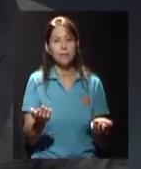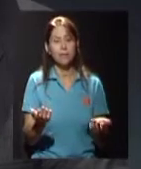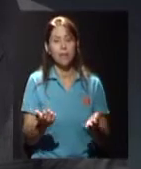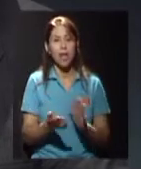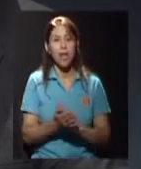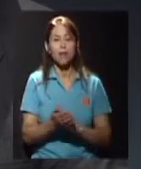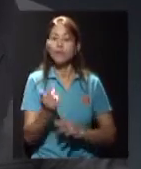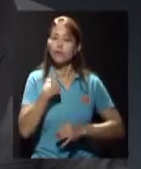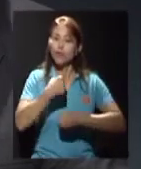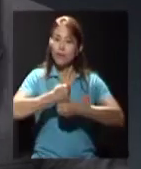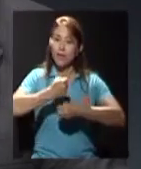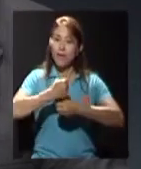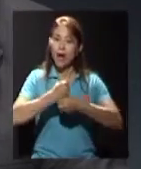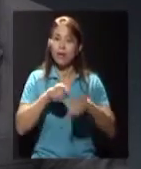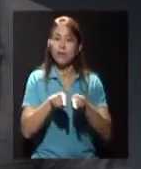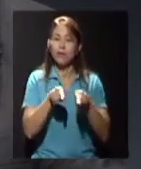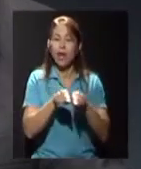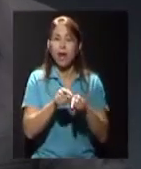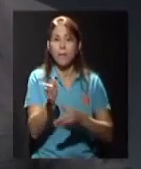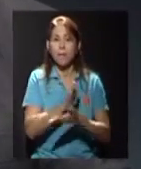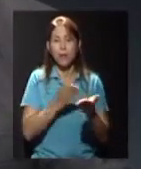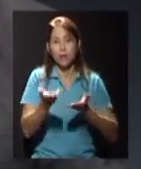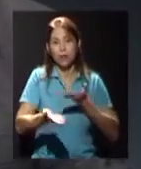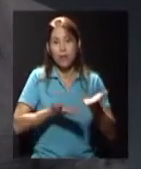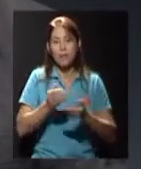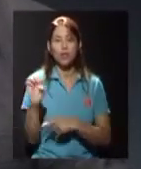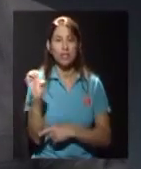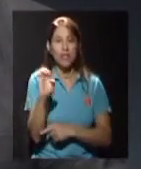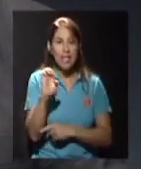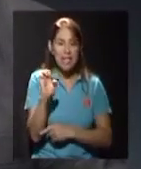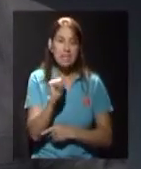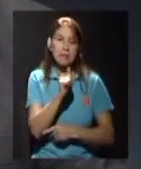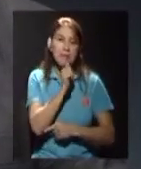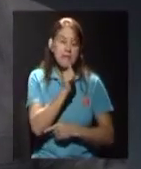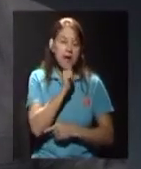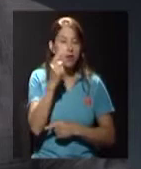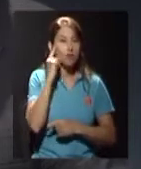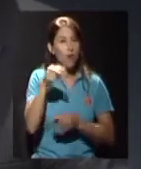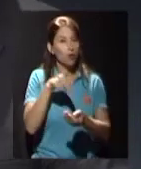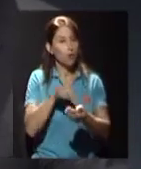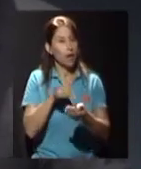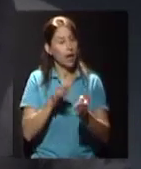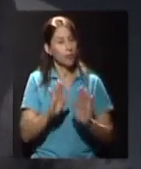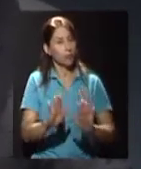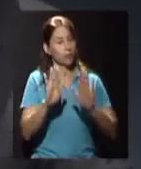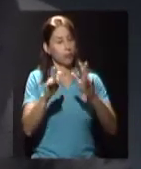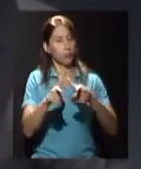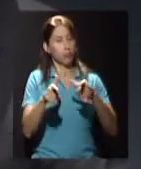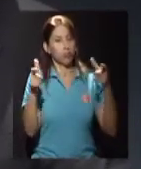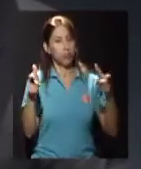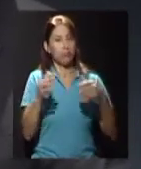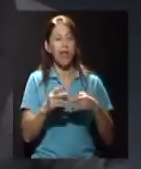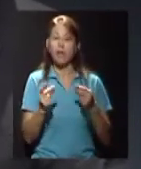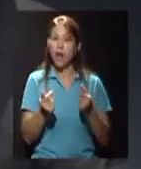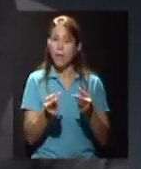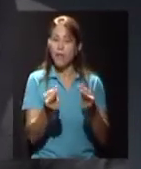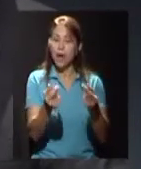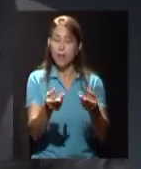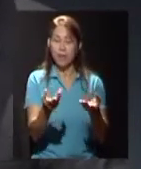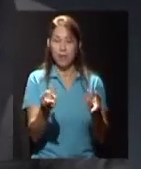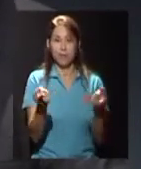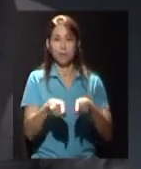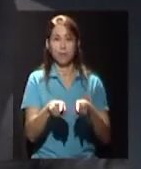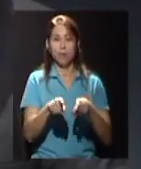estuve trabajando también en algunos servicios de urgencias privados para grandes hospitales rápidamente surgió la oportunidad de estudiar